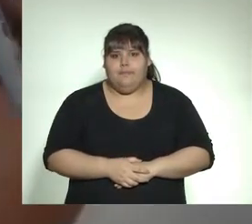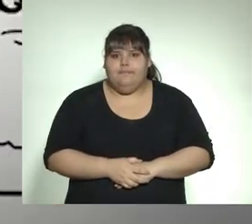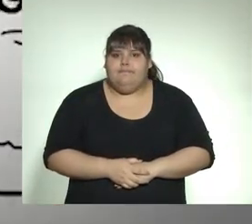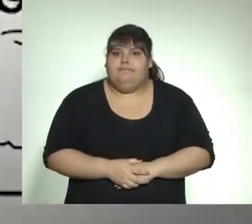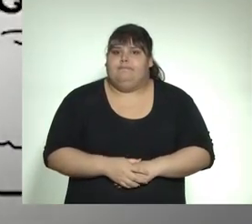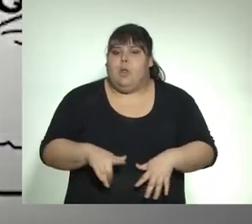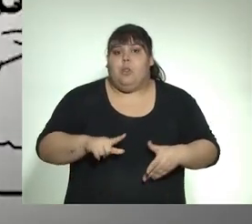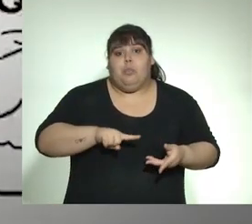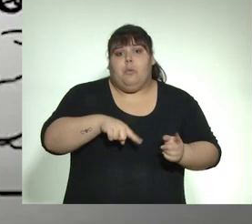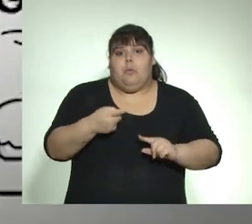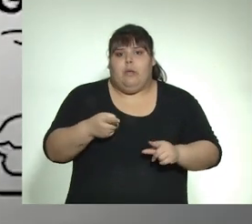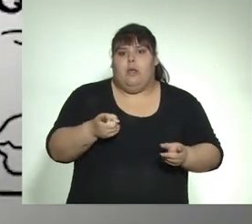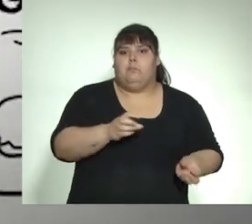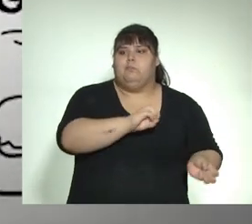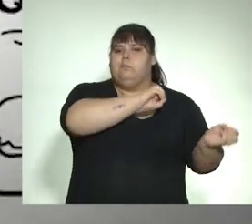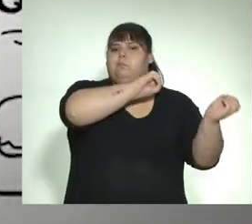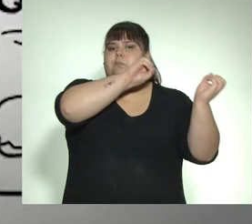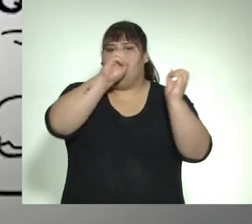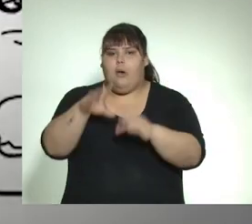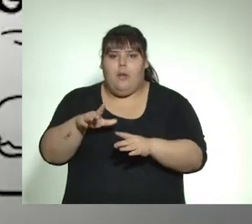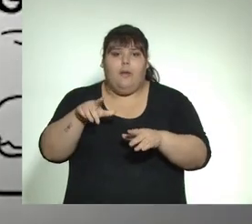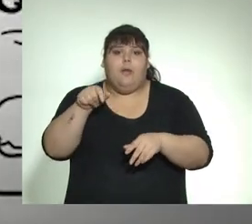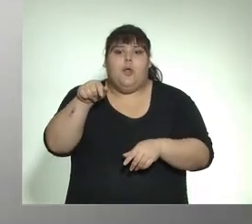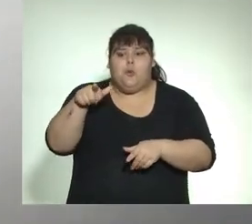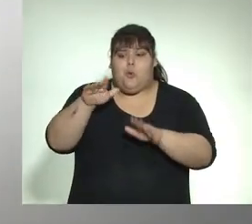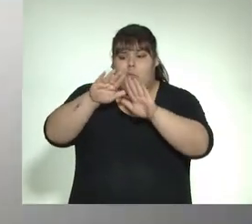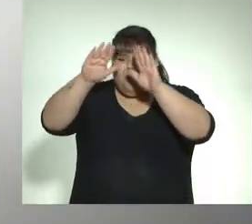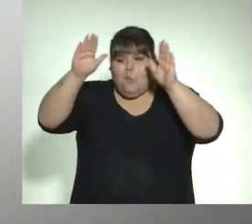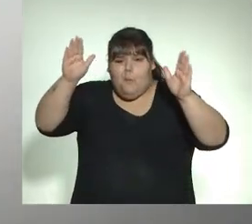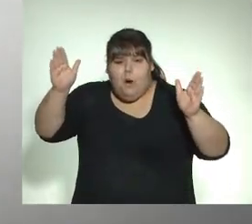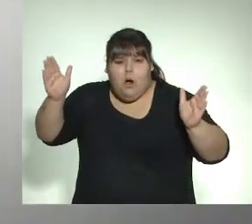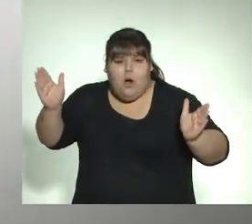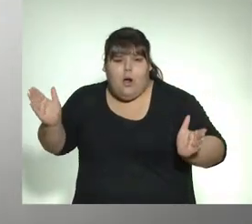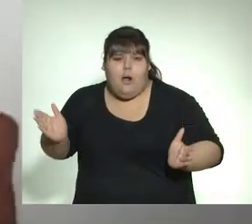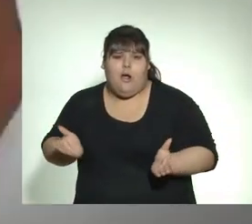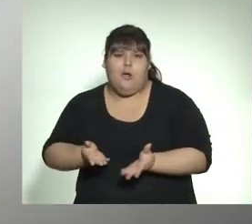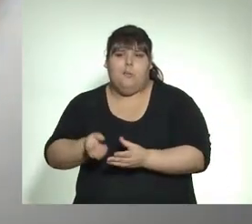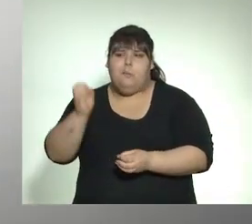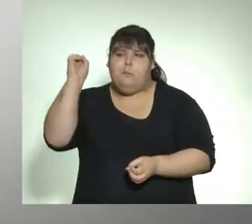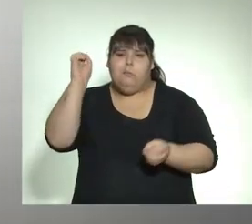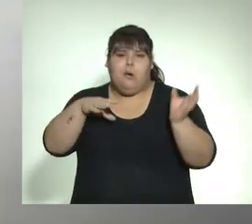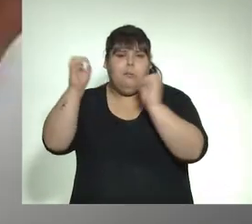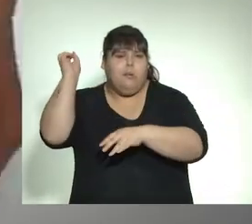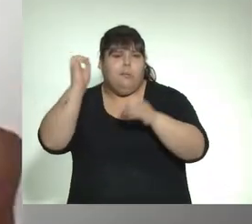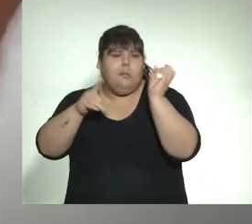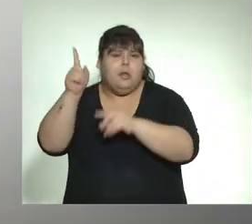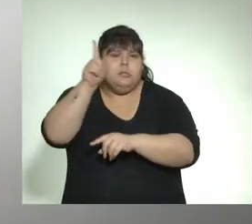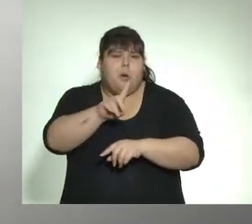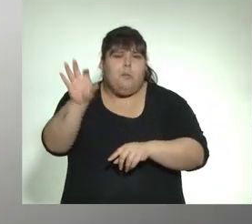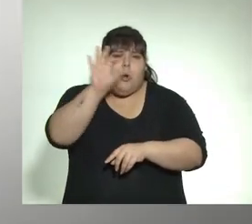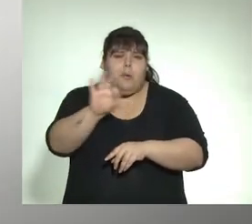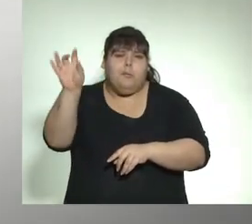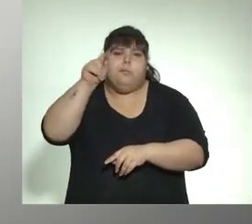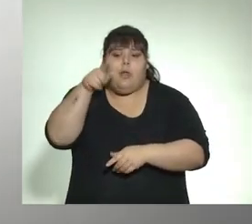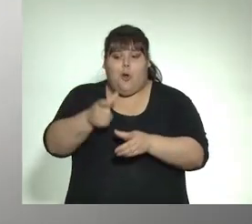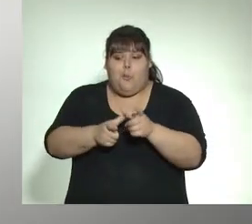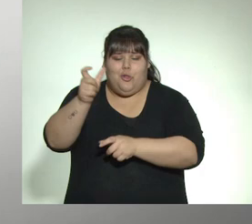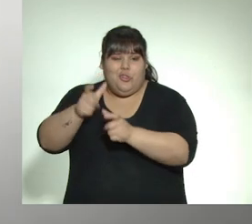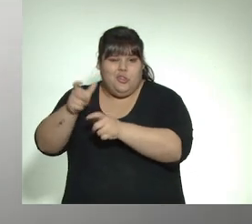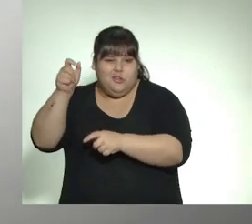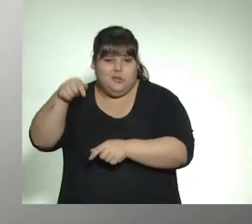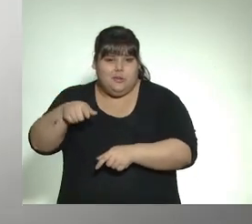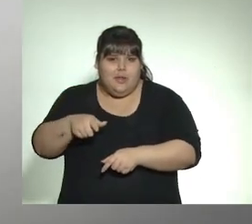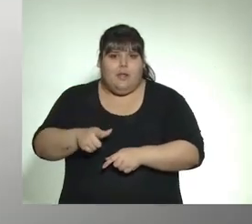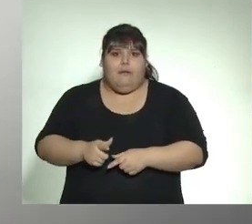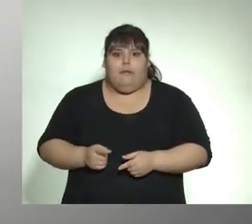enteras. Y luego nos llevaron a un lugar y nos metieron en unas bolsas gigantes con cientos de botellas más.